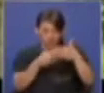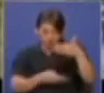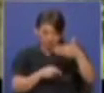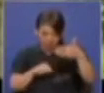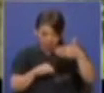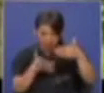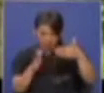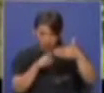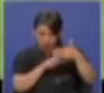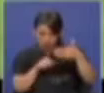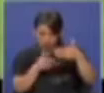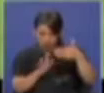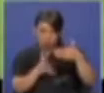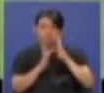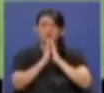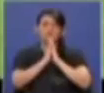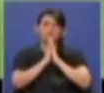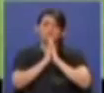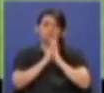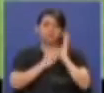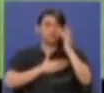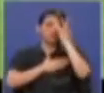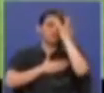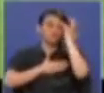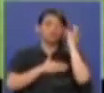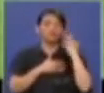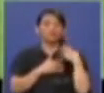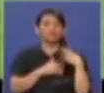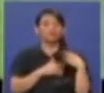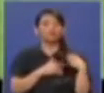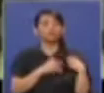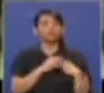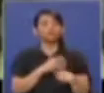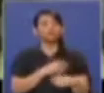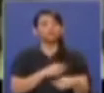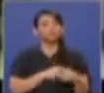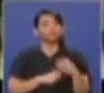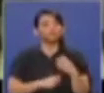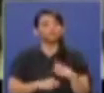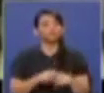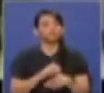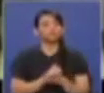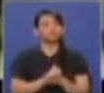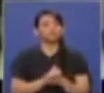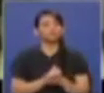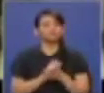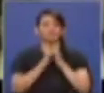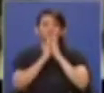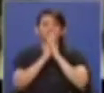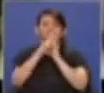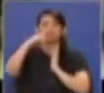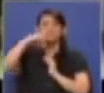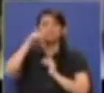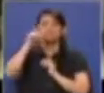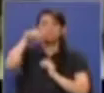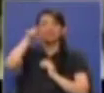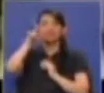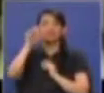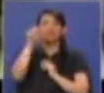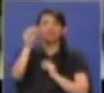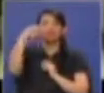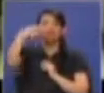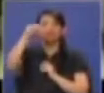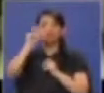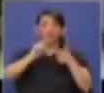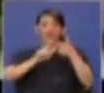me lo han puesto, así que le vamos a pedir a nuestro, que es Paquilla, Guaycimi Surme, Paquilla del Dorado, y